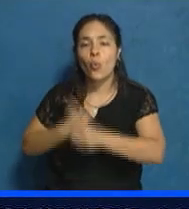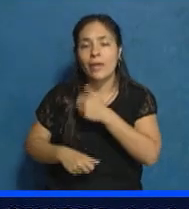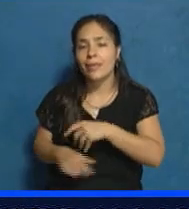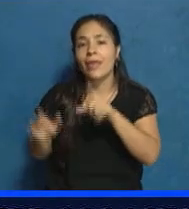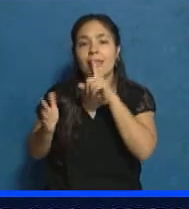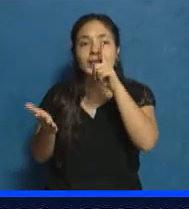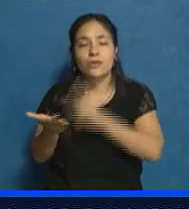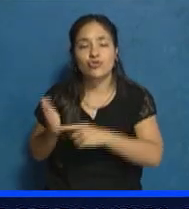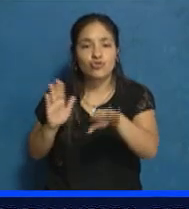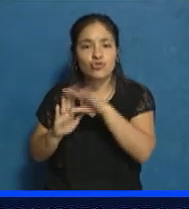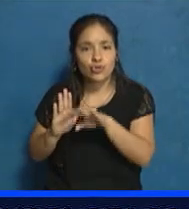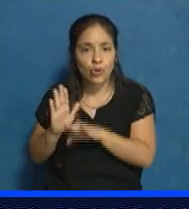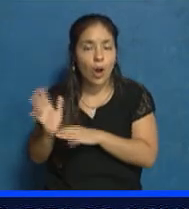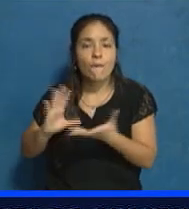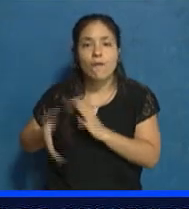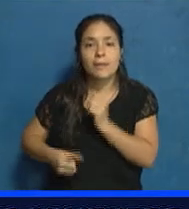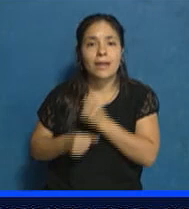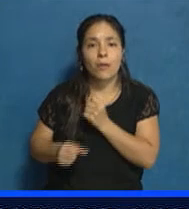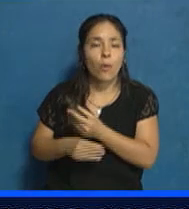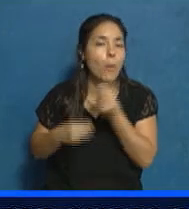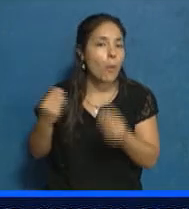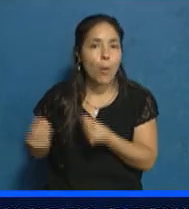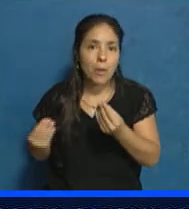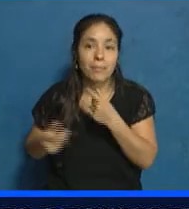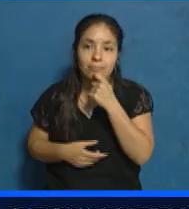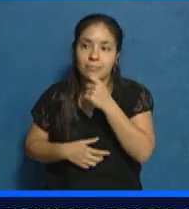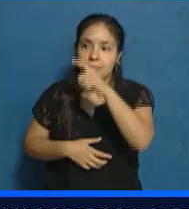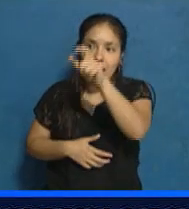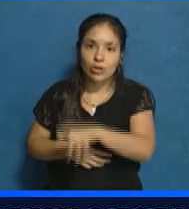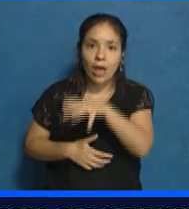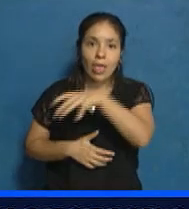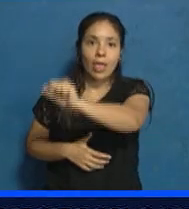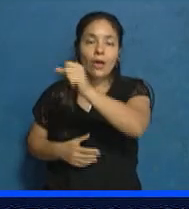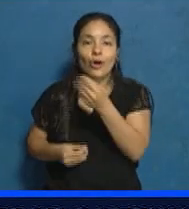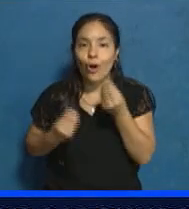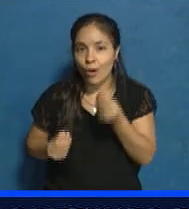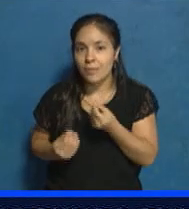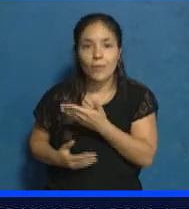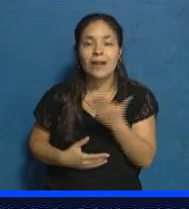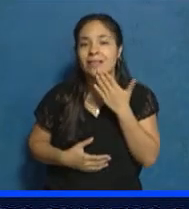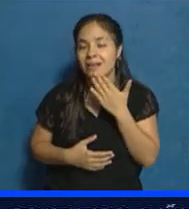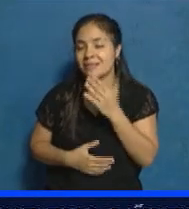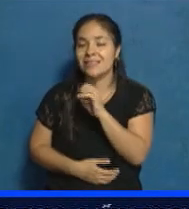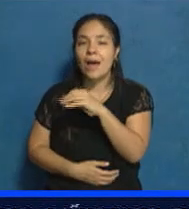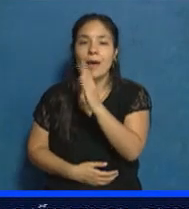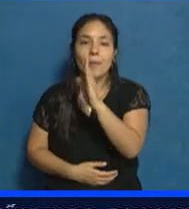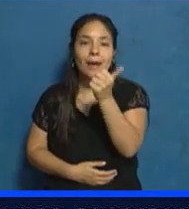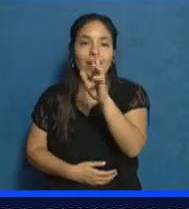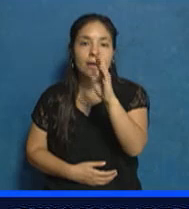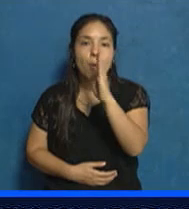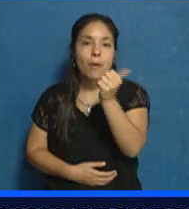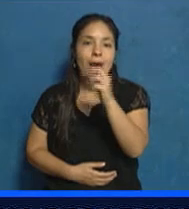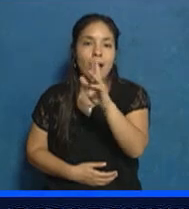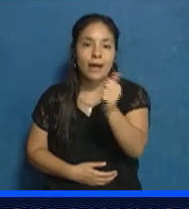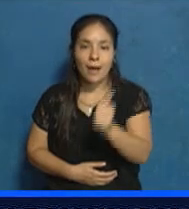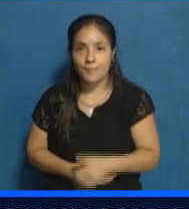esta ordenanza, cómo van a trabajar para poder identificar a los agresores. Bárbara, ¿cómo estás? Buenas tardes. Buenas tardes, mucho gusto. La